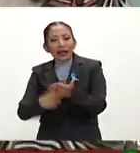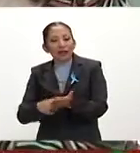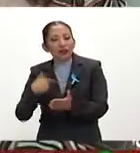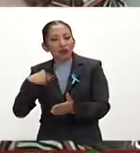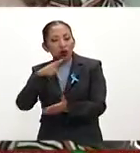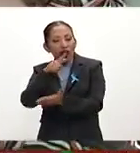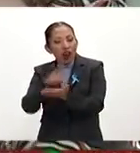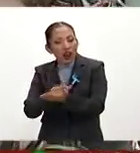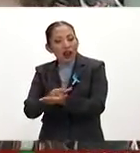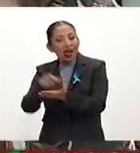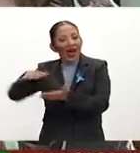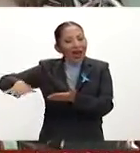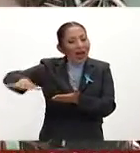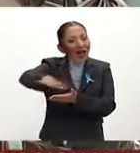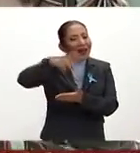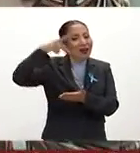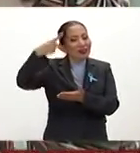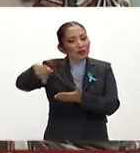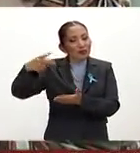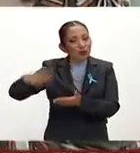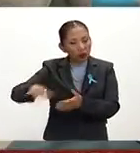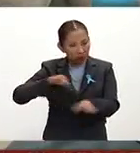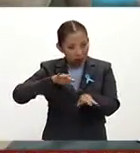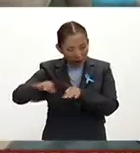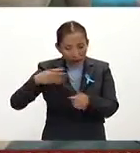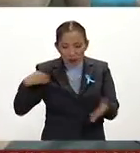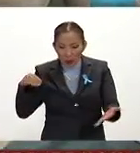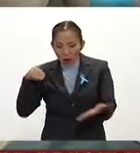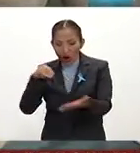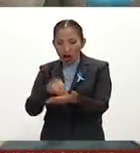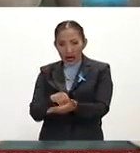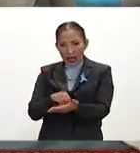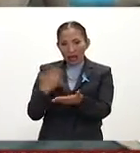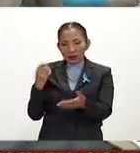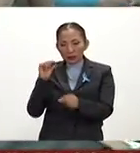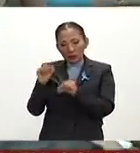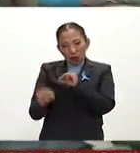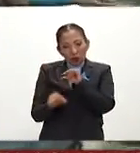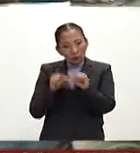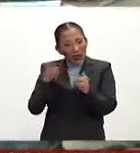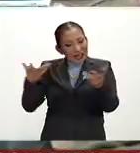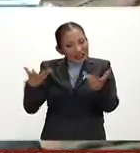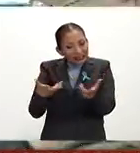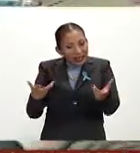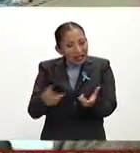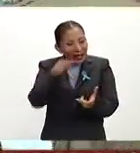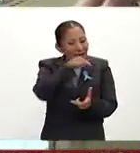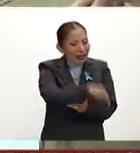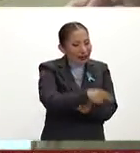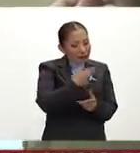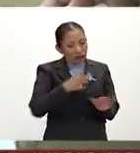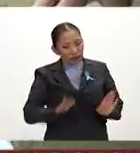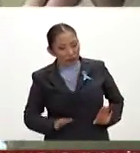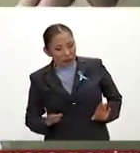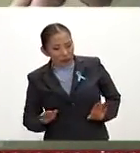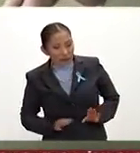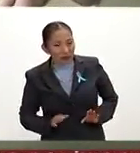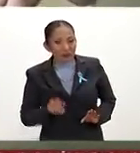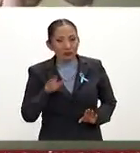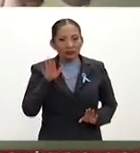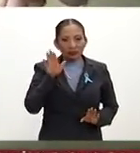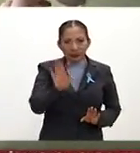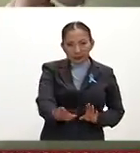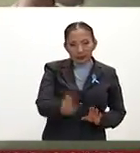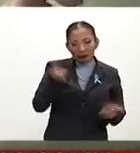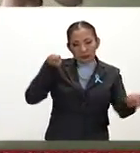ha hecho su tarea de implementar y de ir generando tanto los tipos como